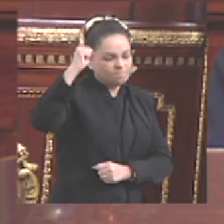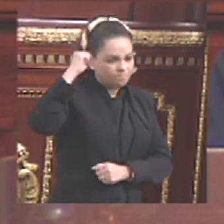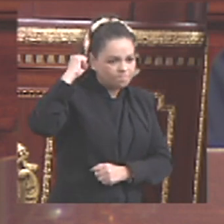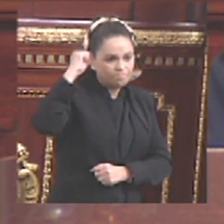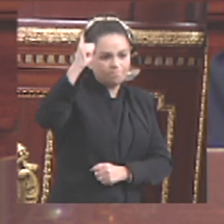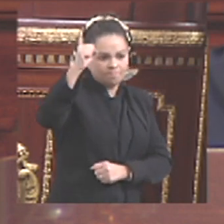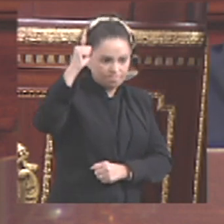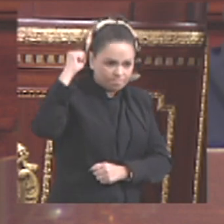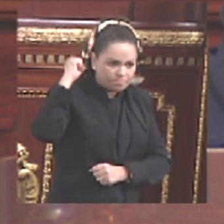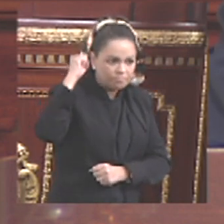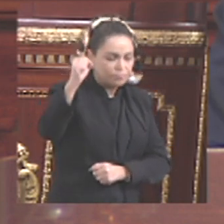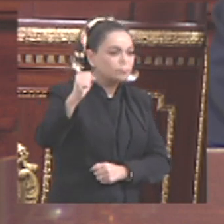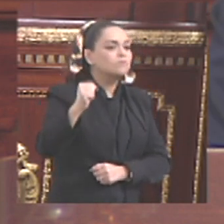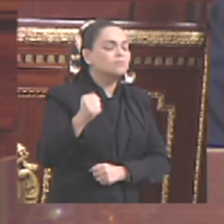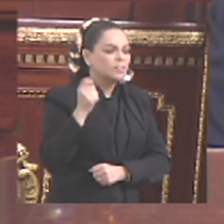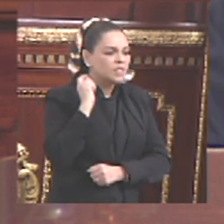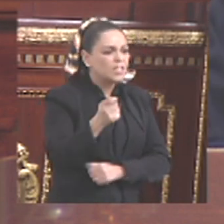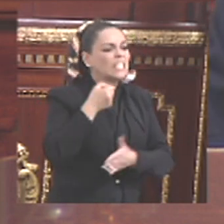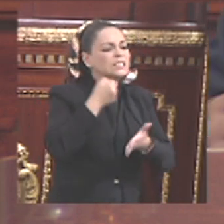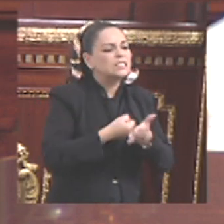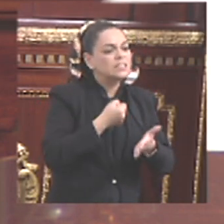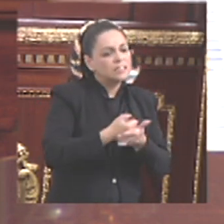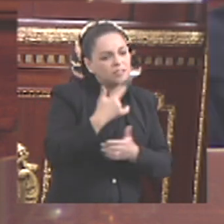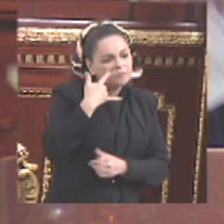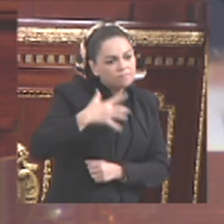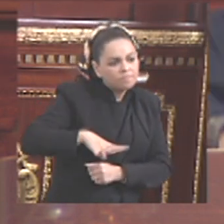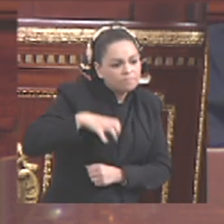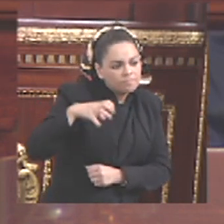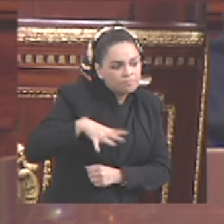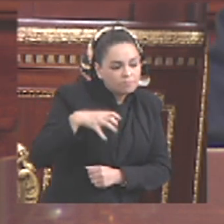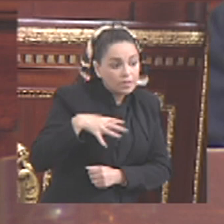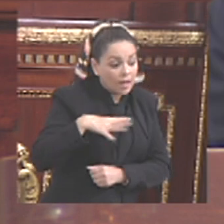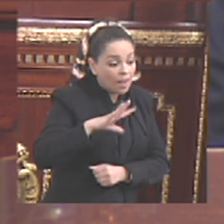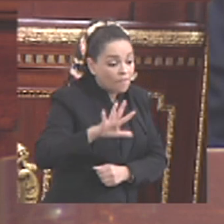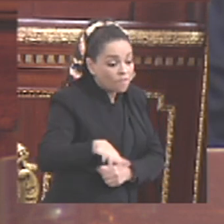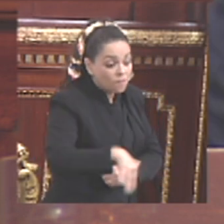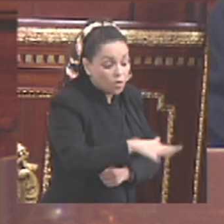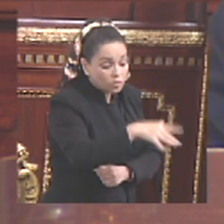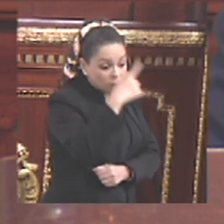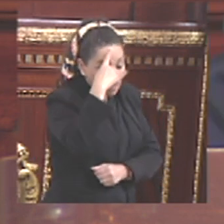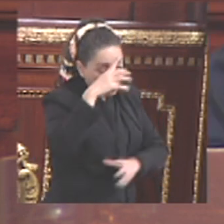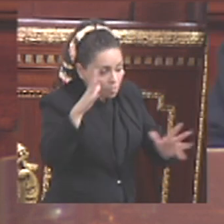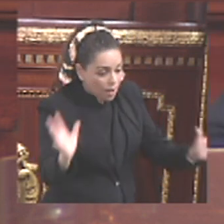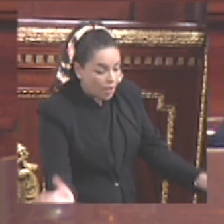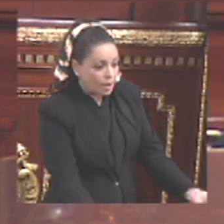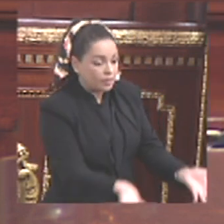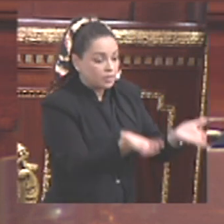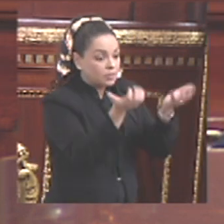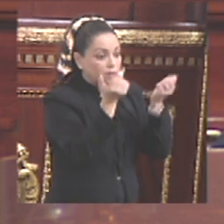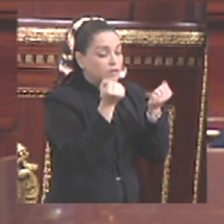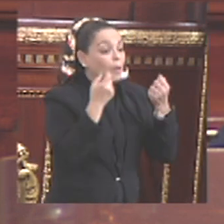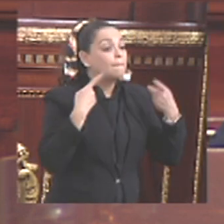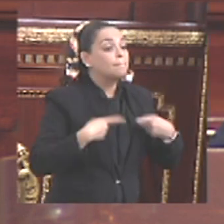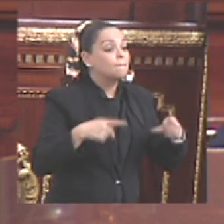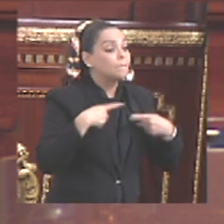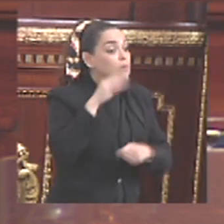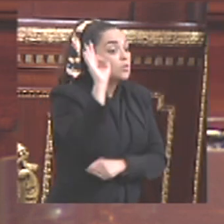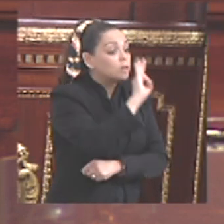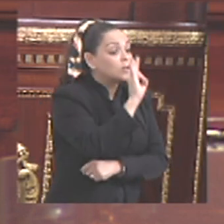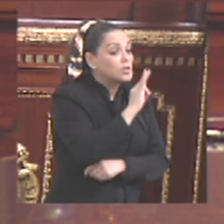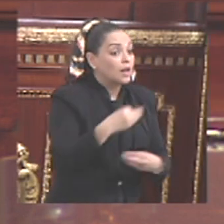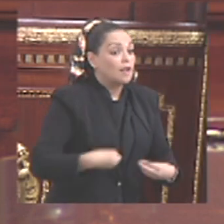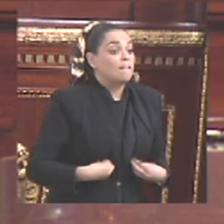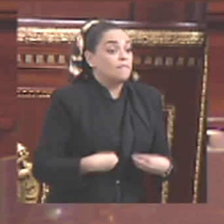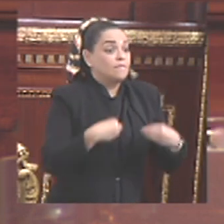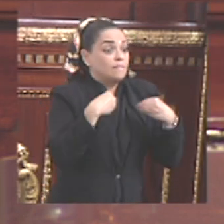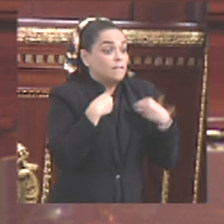tratando o buscando rescatar o encontrar algún sobreviviente de